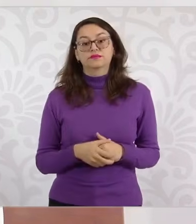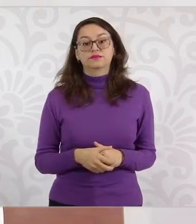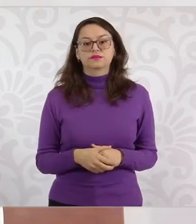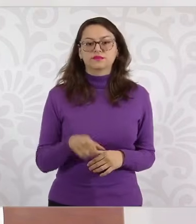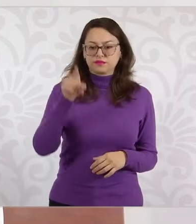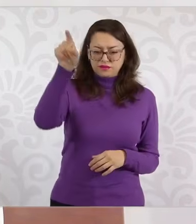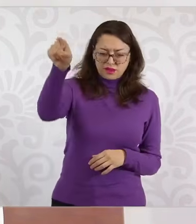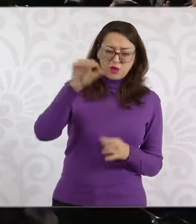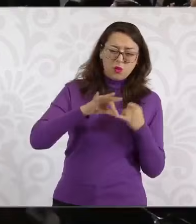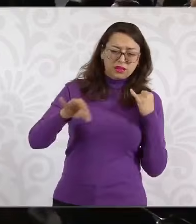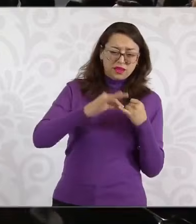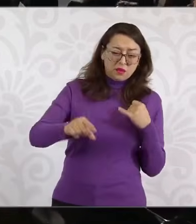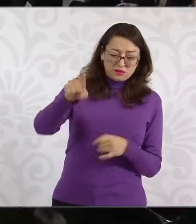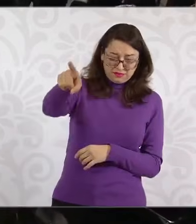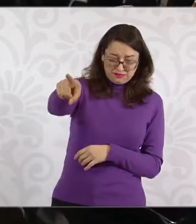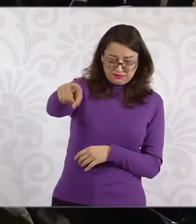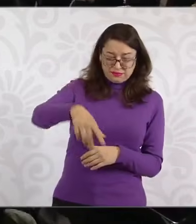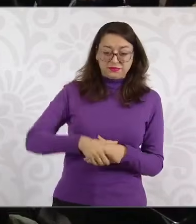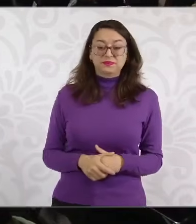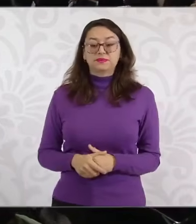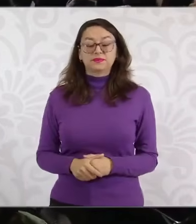El compañero que está hasta atrás.